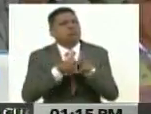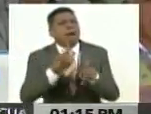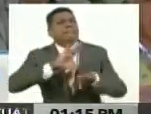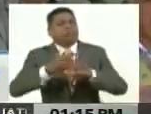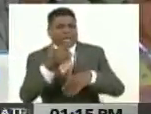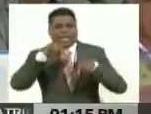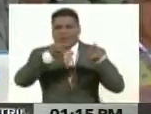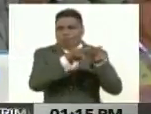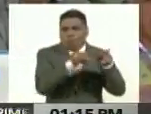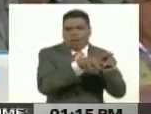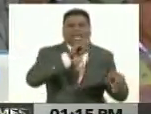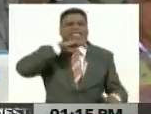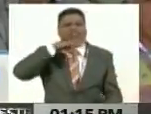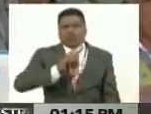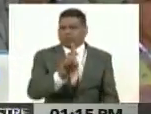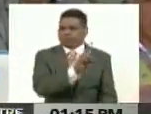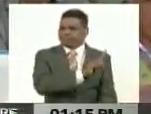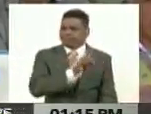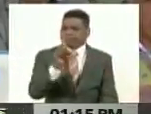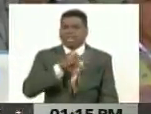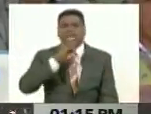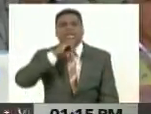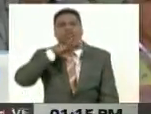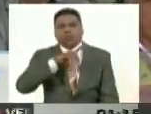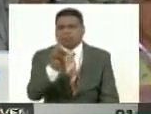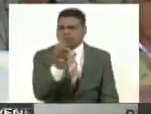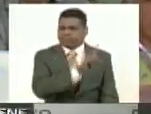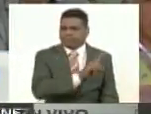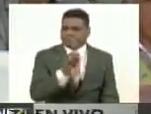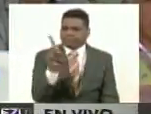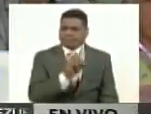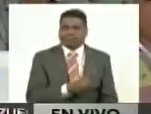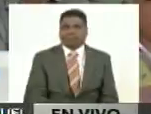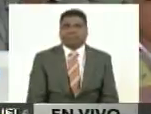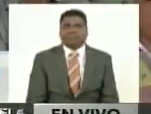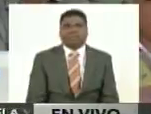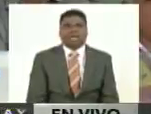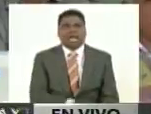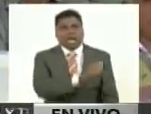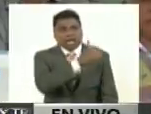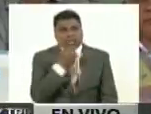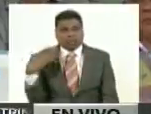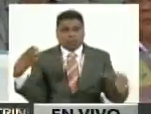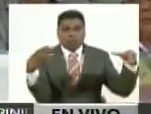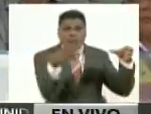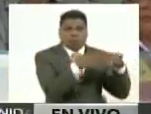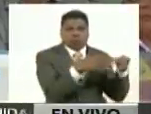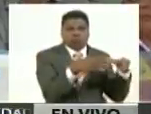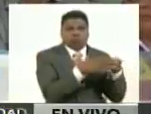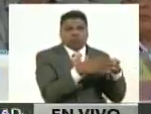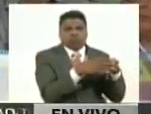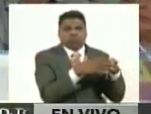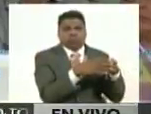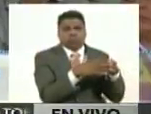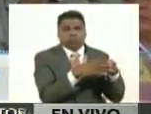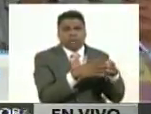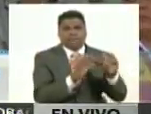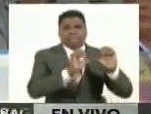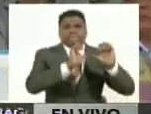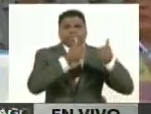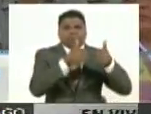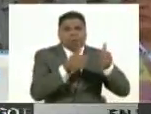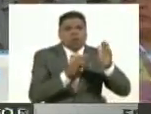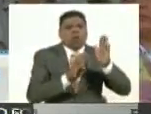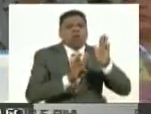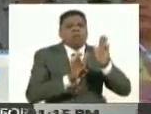historia, la historia. Y ese movimiento fue forjándose en los